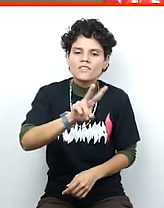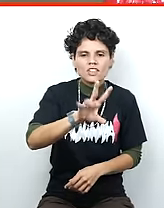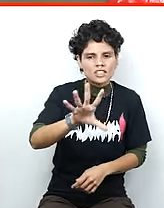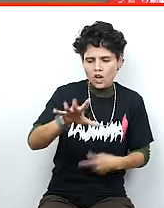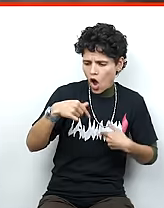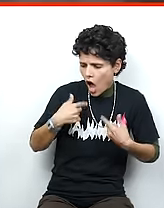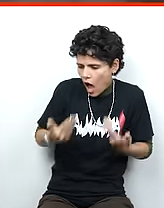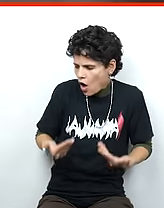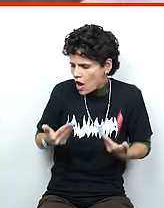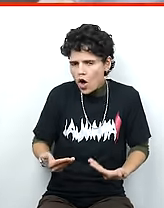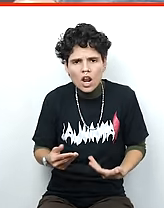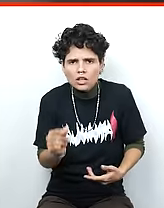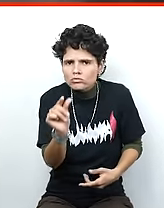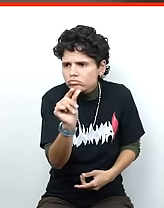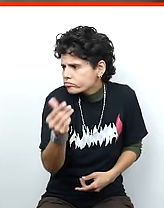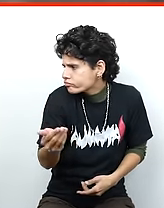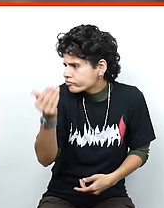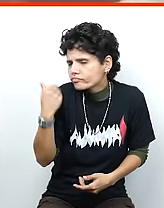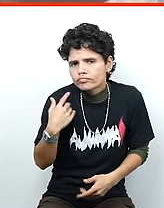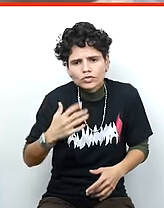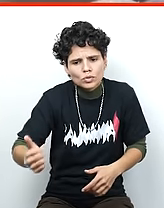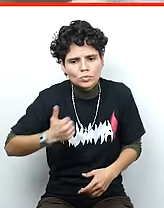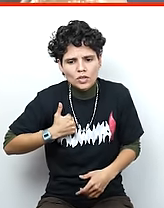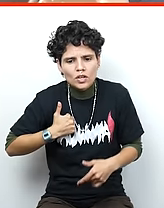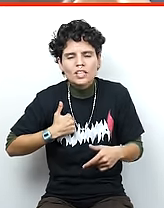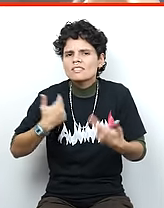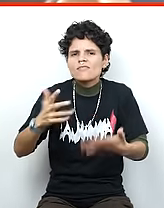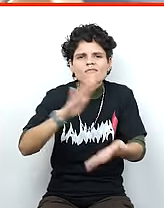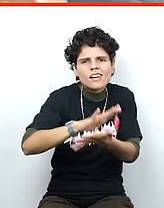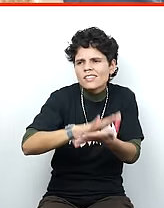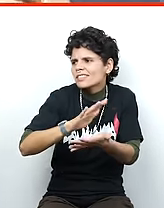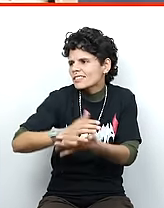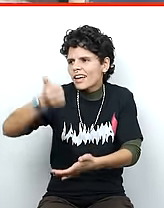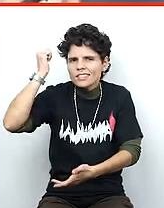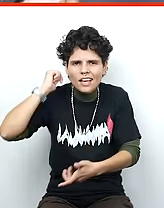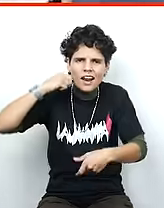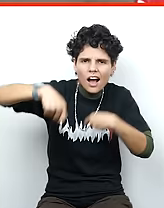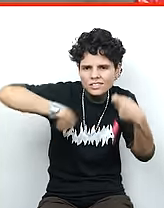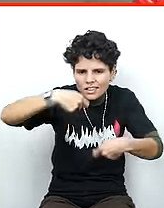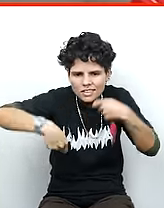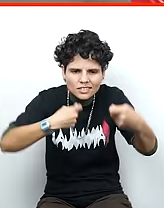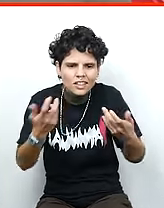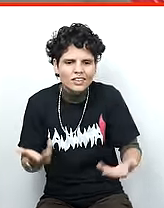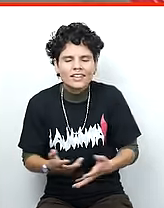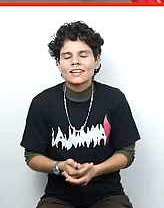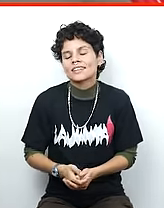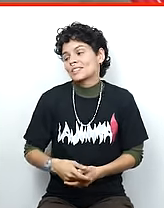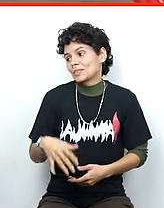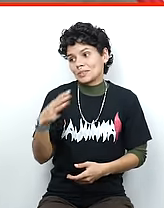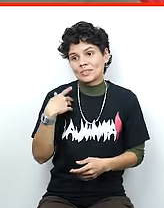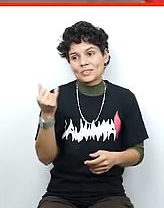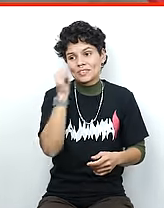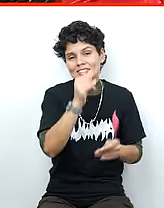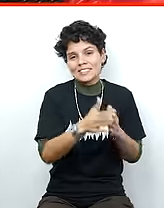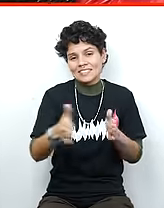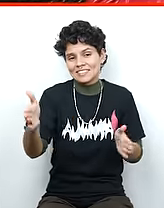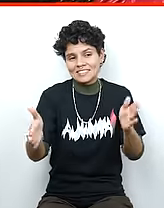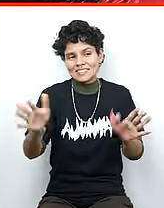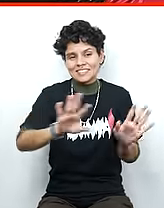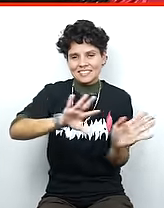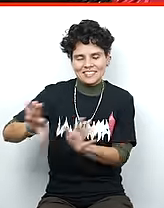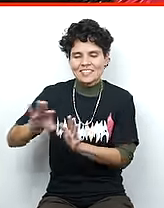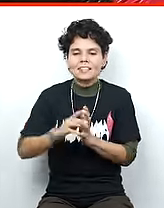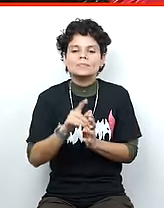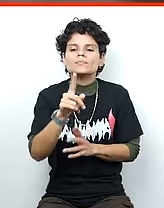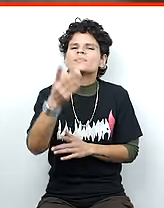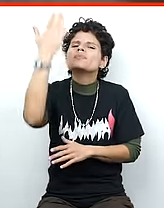Recién cumpliste 25. Recién cumplió. Vengo de la fiesta, vengo a joñar aquí ahora. Oye, qué loco esa cuestión, ¿eh? Y cuando chicos, ¿qué